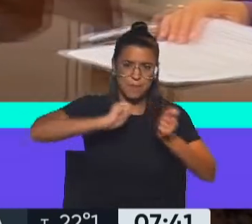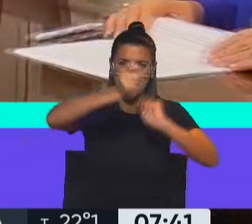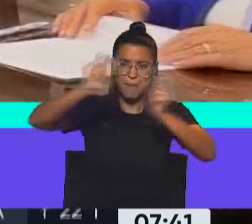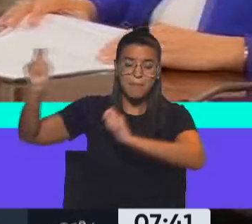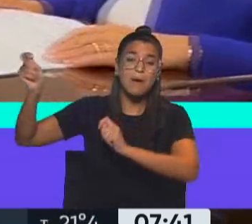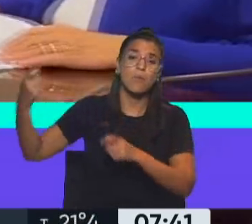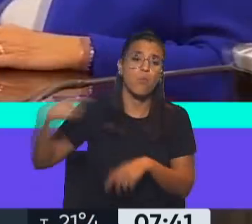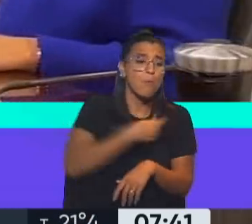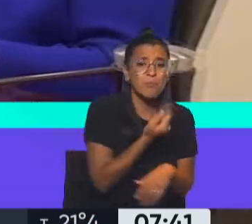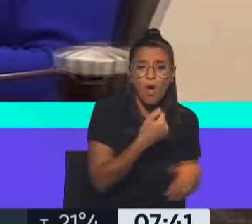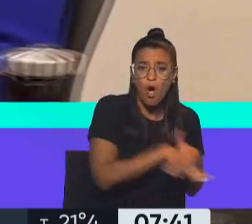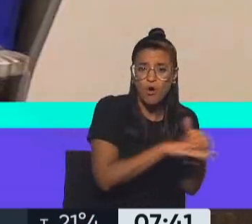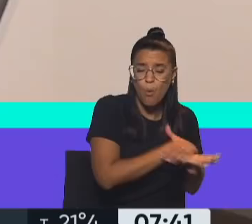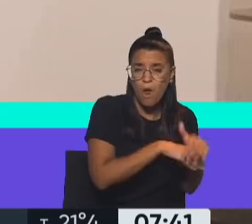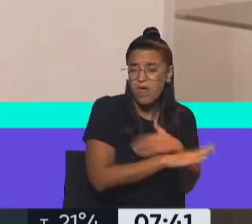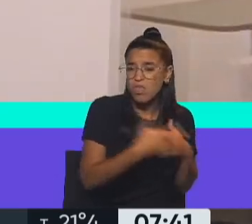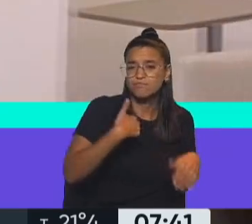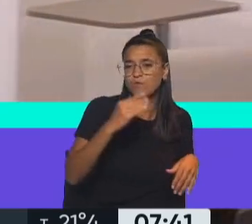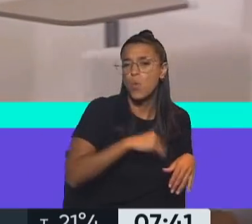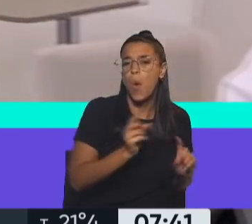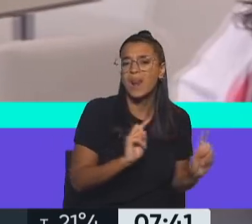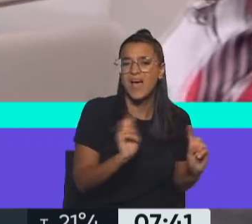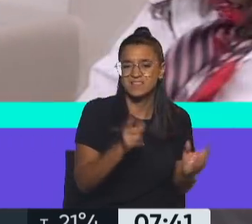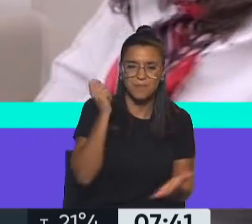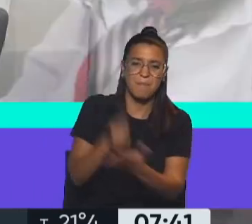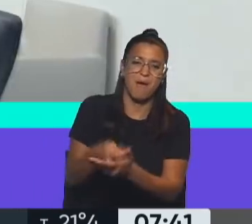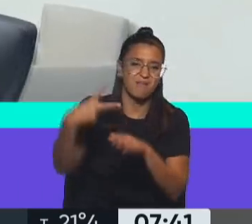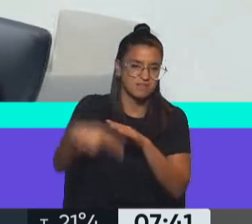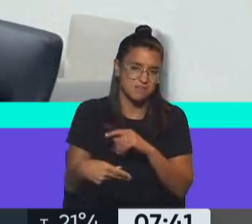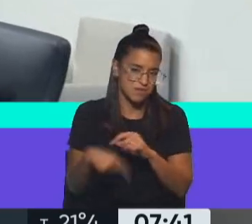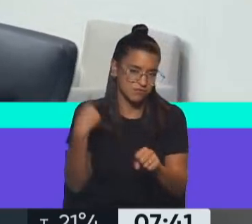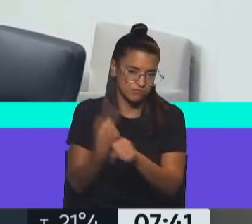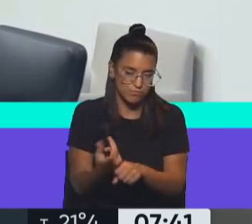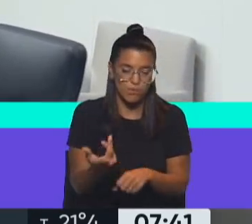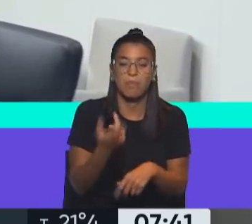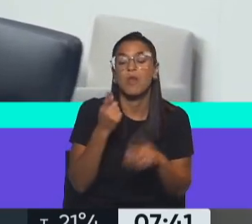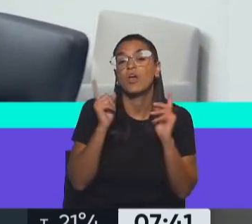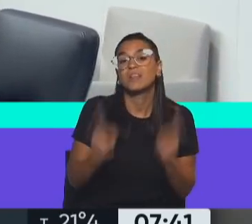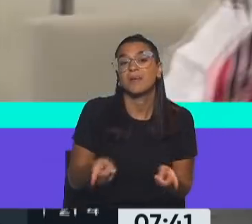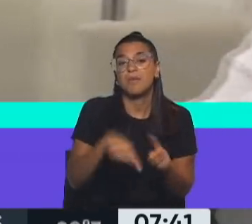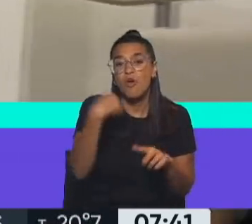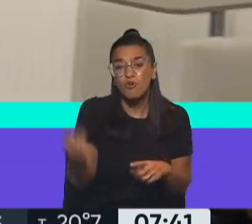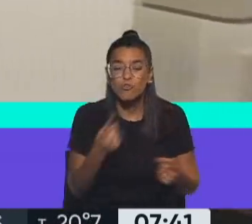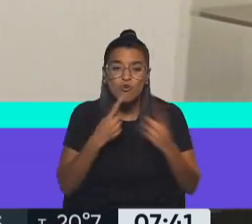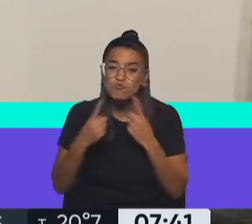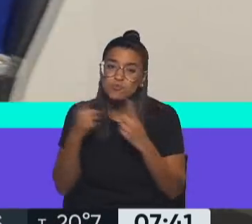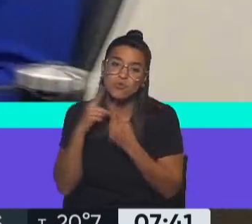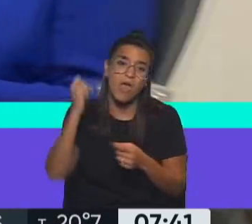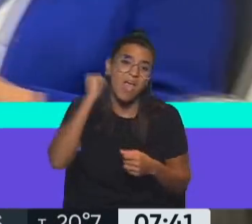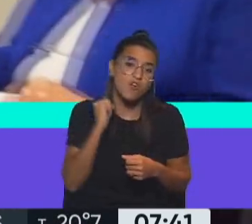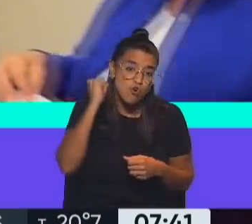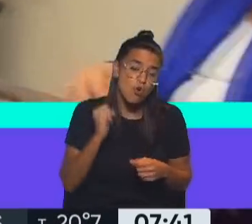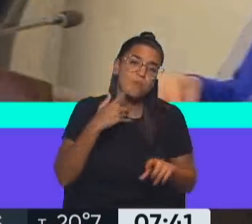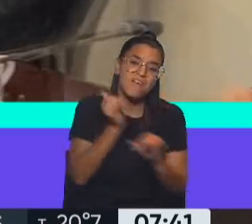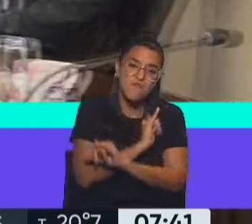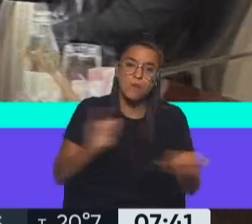muy poco. Es decir, no te alcanza eso para hacer frente a estos pagos. Después tenés a todas las consultoras económicas que